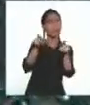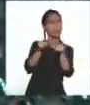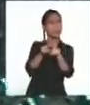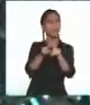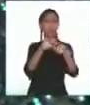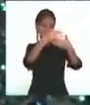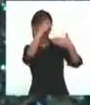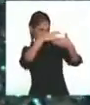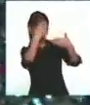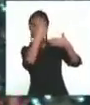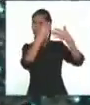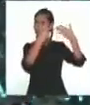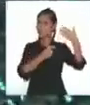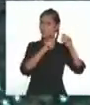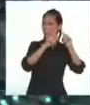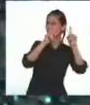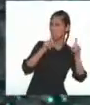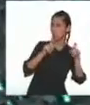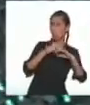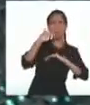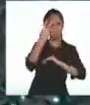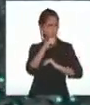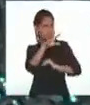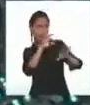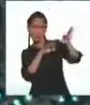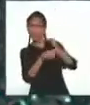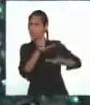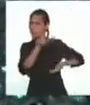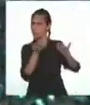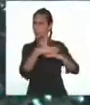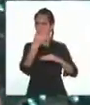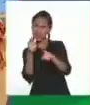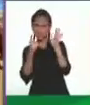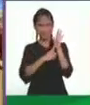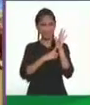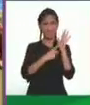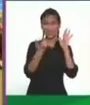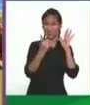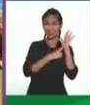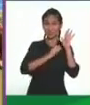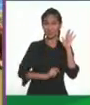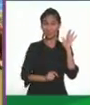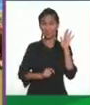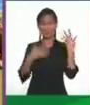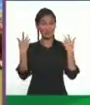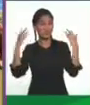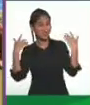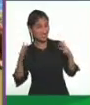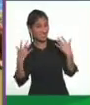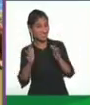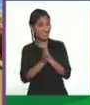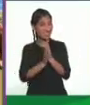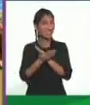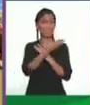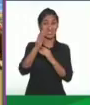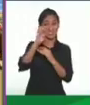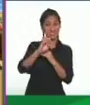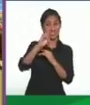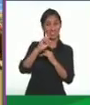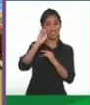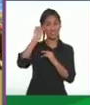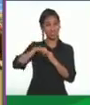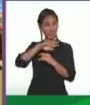los tipos de preguntas que hay para saber cuál elegiremos para crear nuestro propio juego de mesa. ¿Están listas y listos Edwin, María y